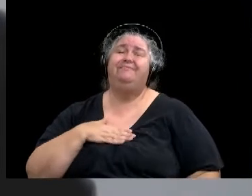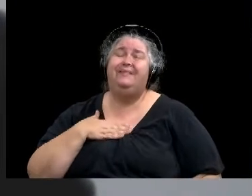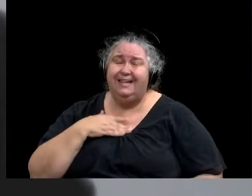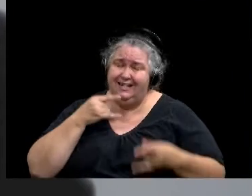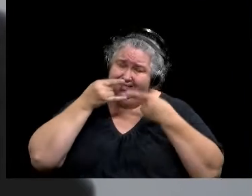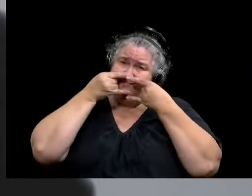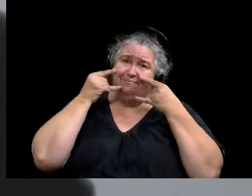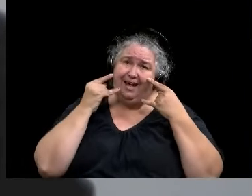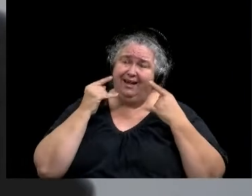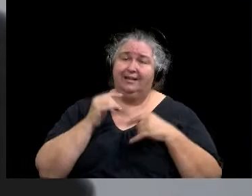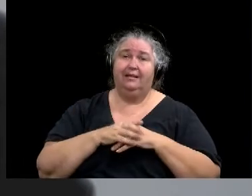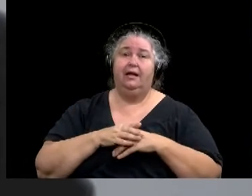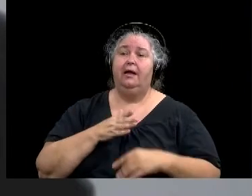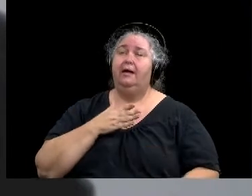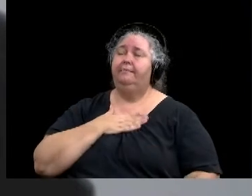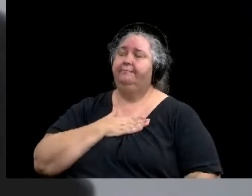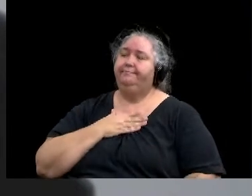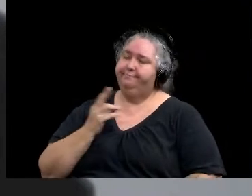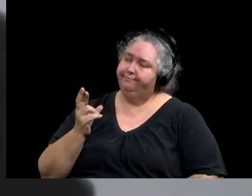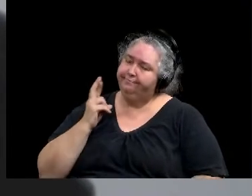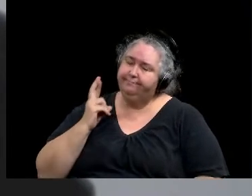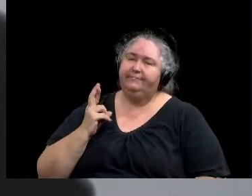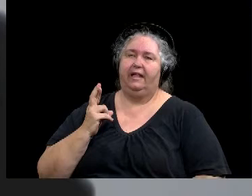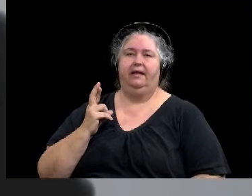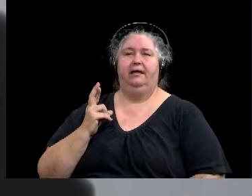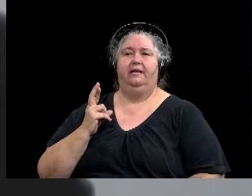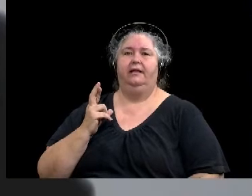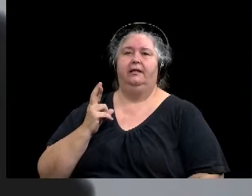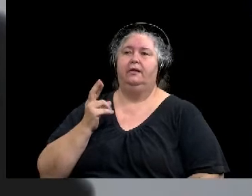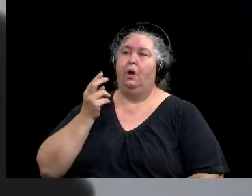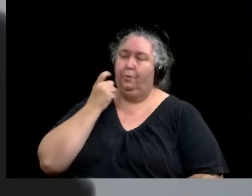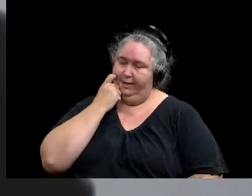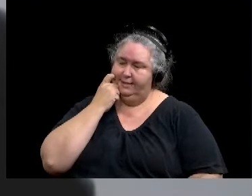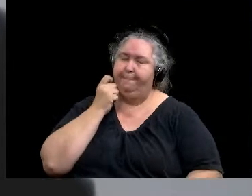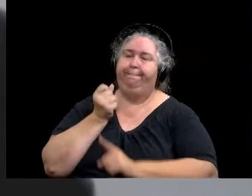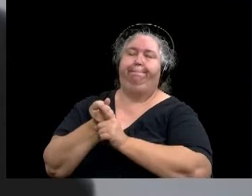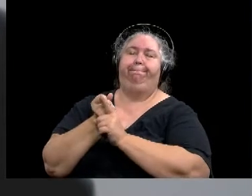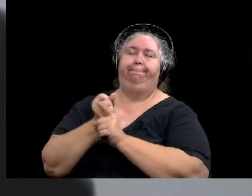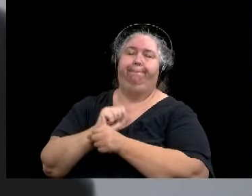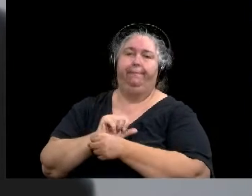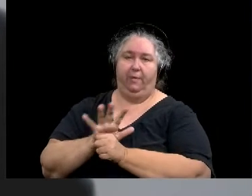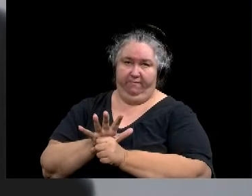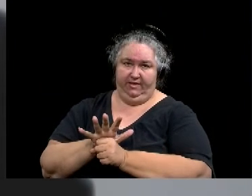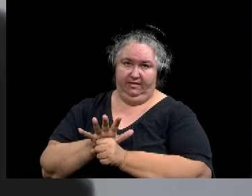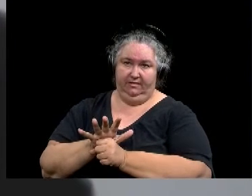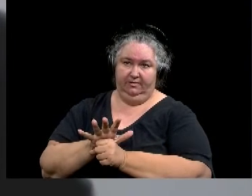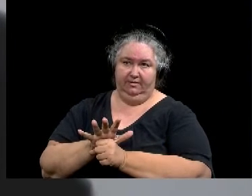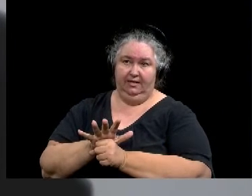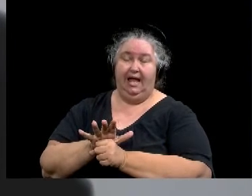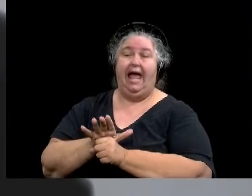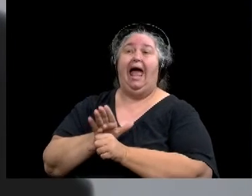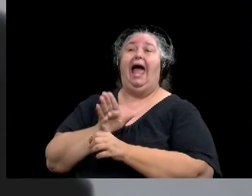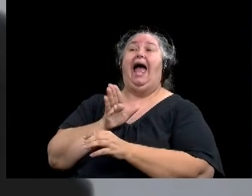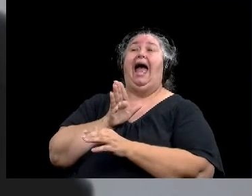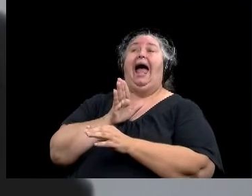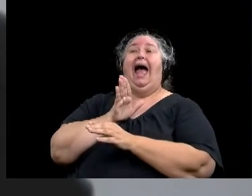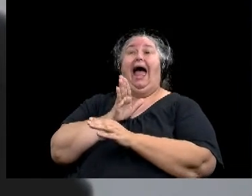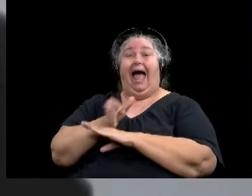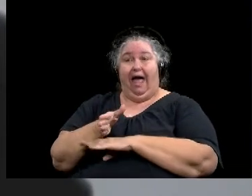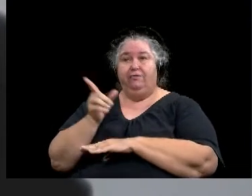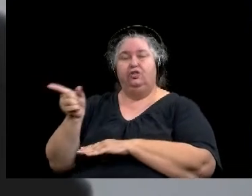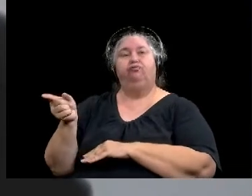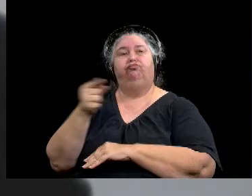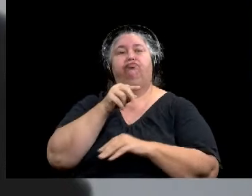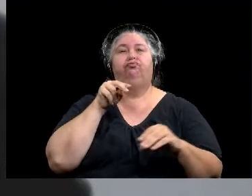los cinturones de seguridad en los carros así es que es lo mismo lo tenemos que hacer y es para nuestra seguridad